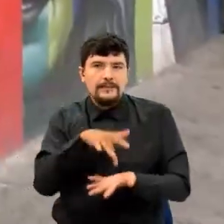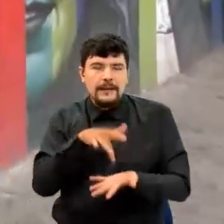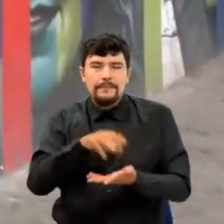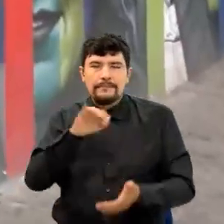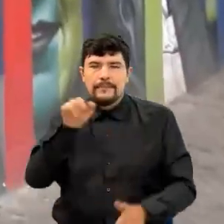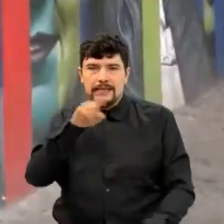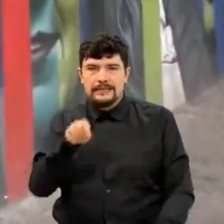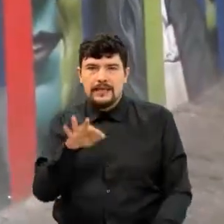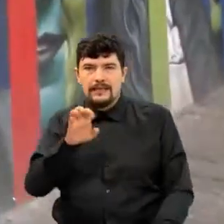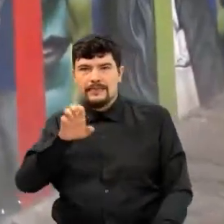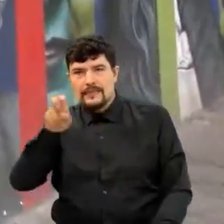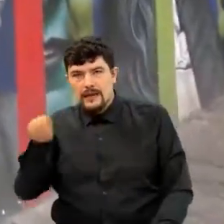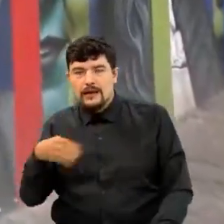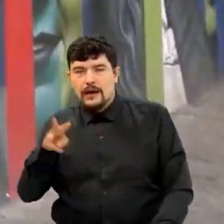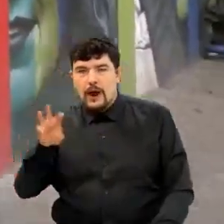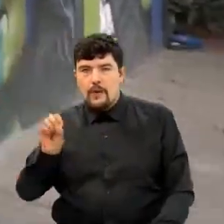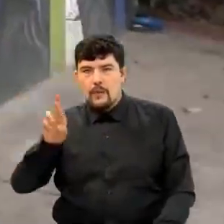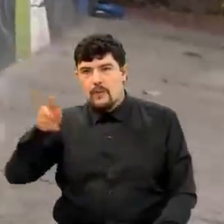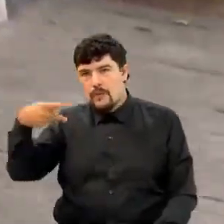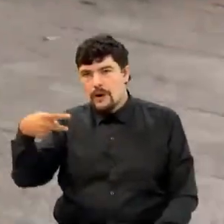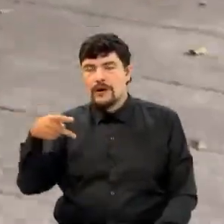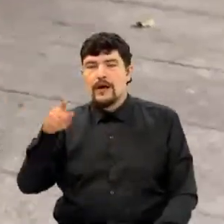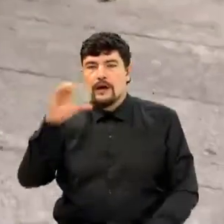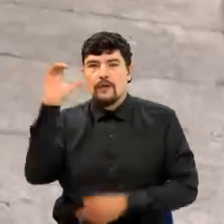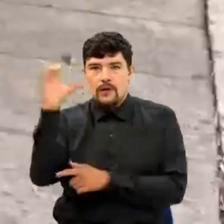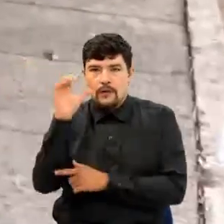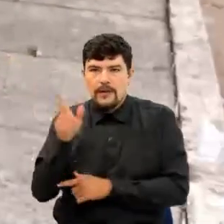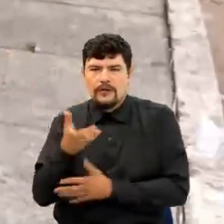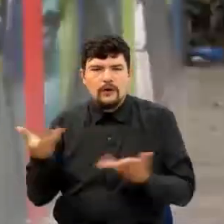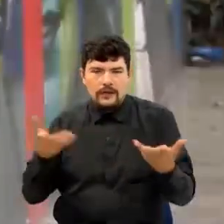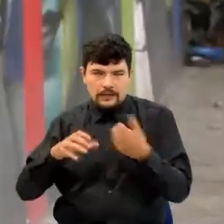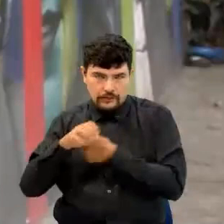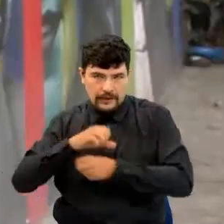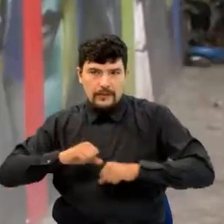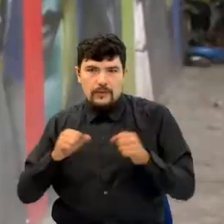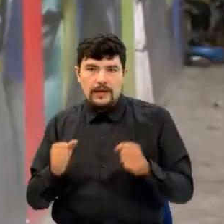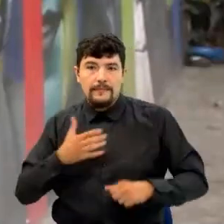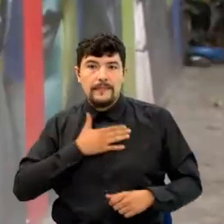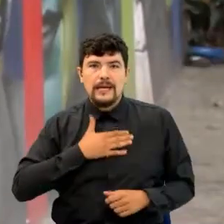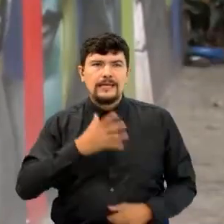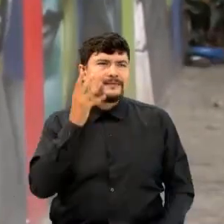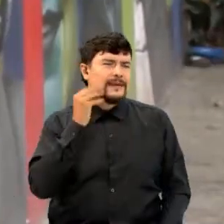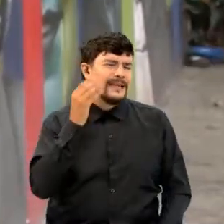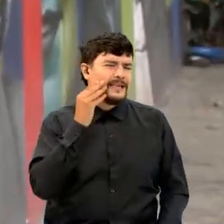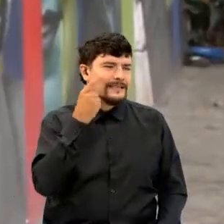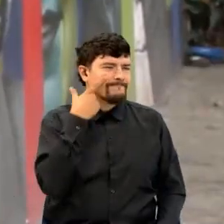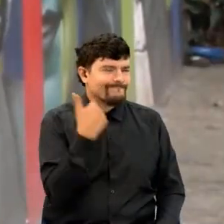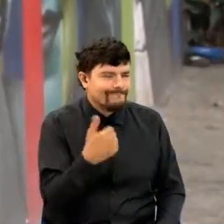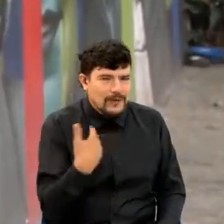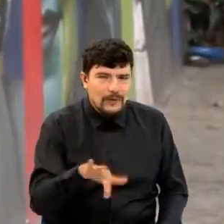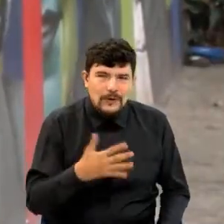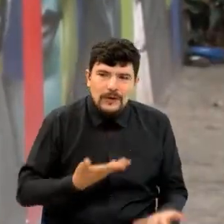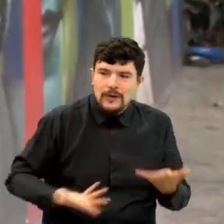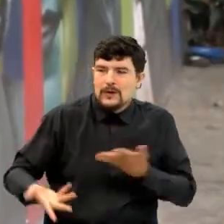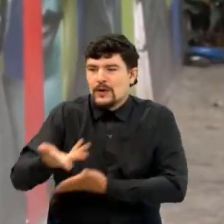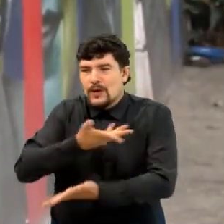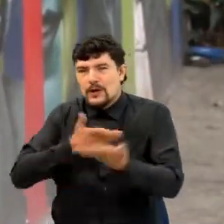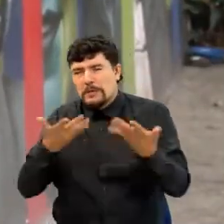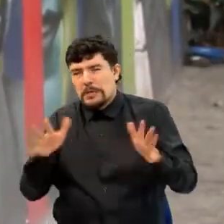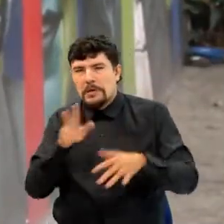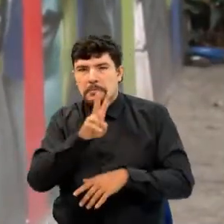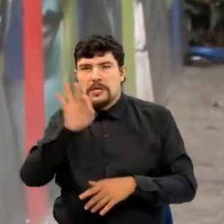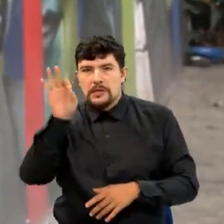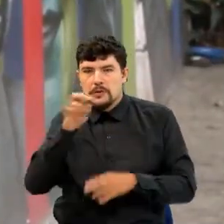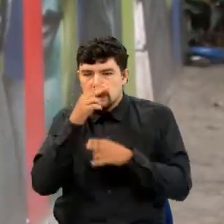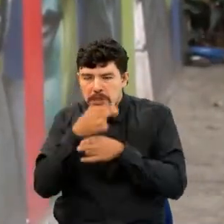World Colombia en Bogotá. La verdad fue una experiencia súper chévere, muy enriquecedora. Compartí más o menos con 28 niñas